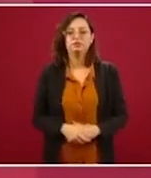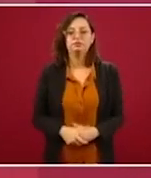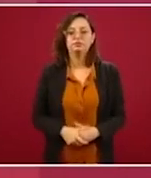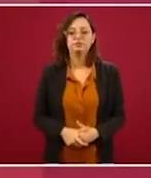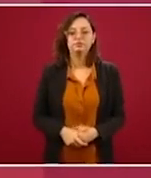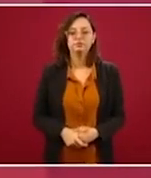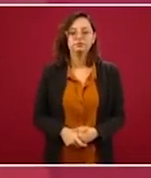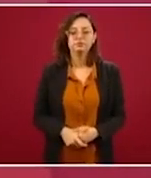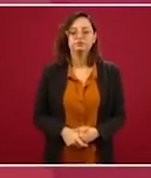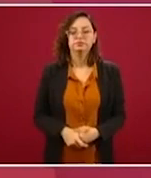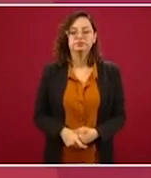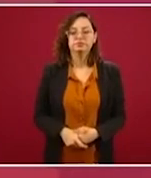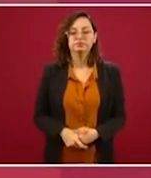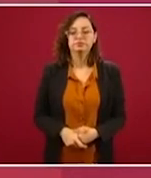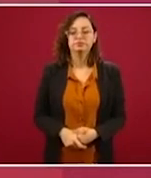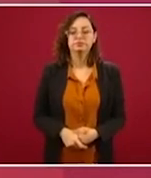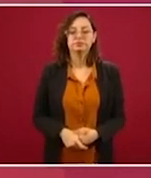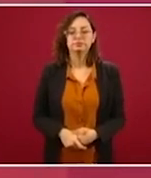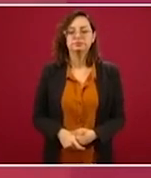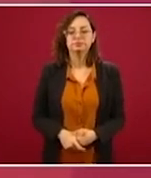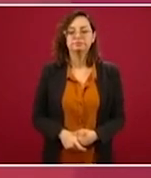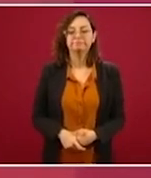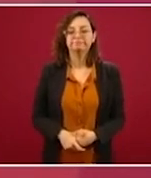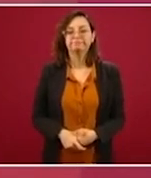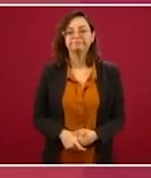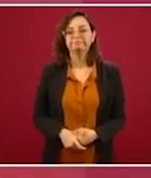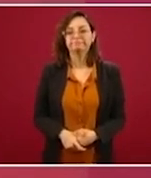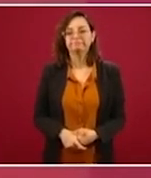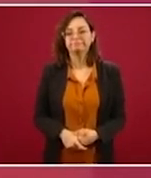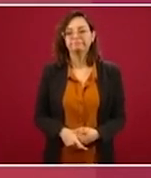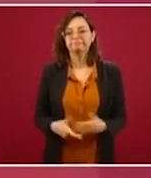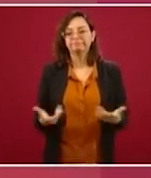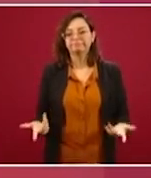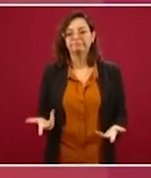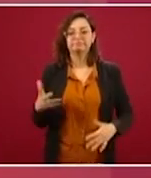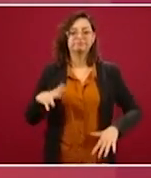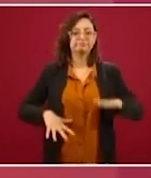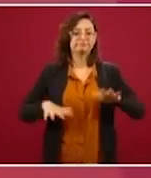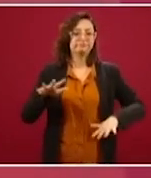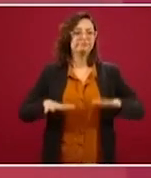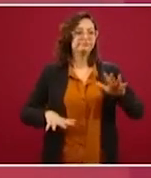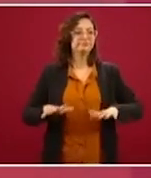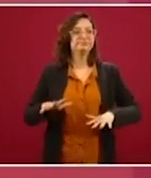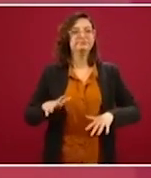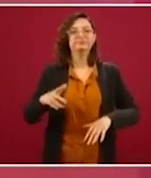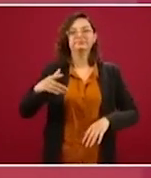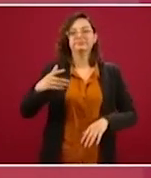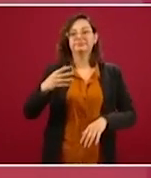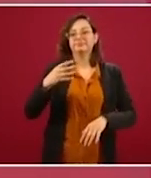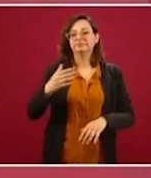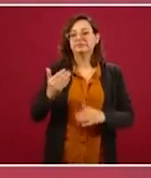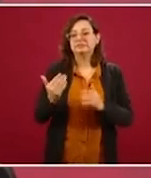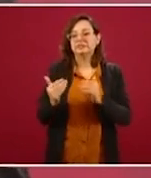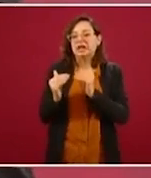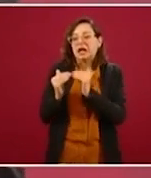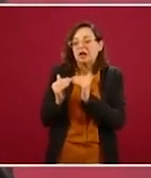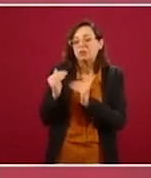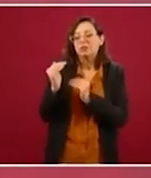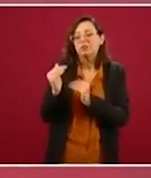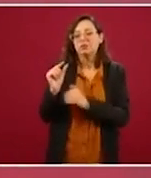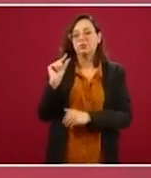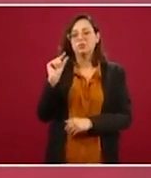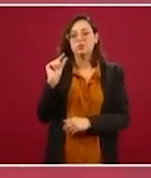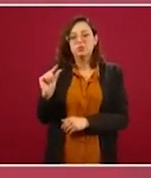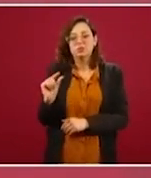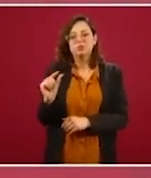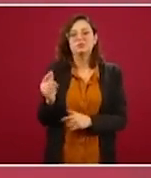Es, digo yo, a veces en las plazas hubo un aumento poquito porque